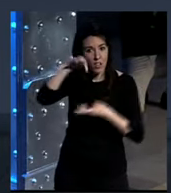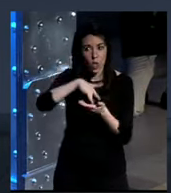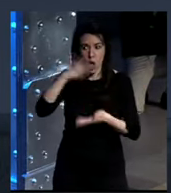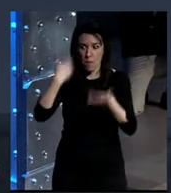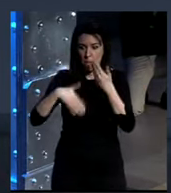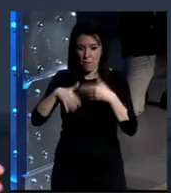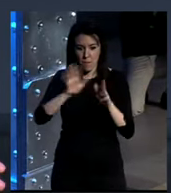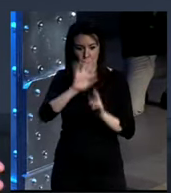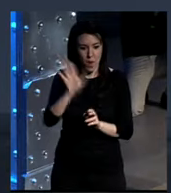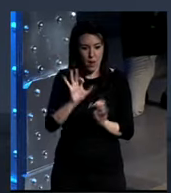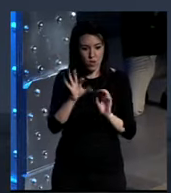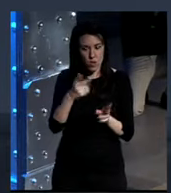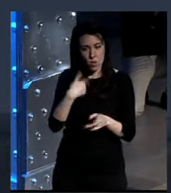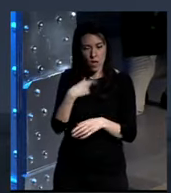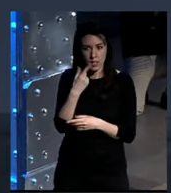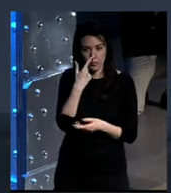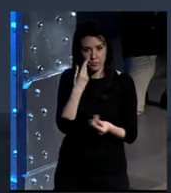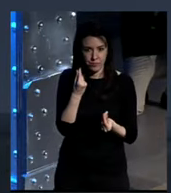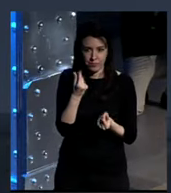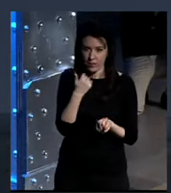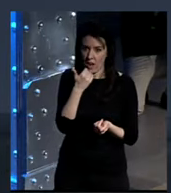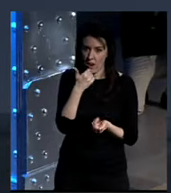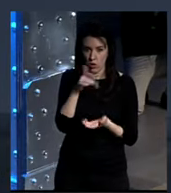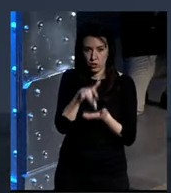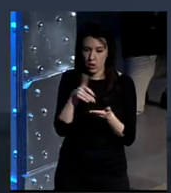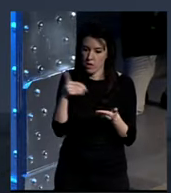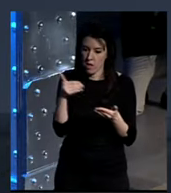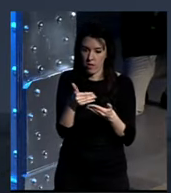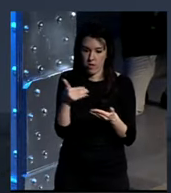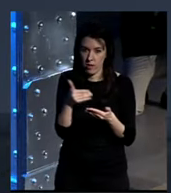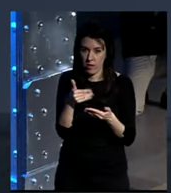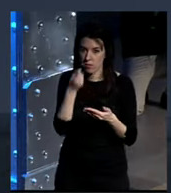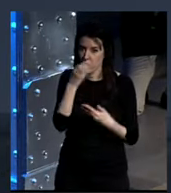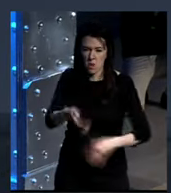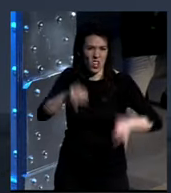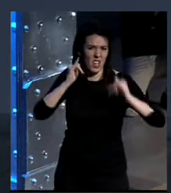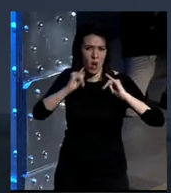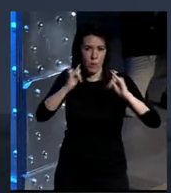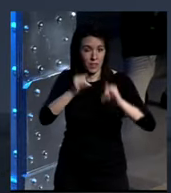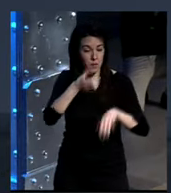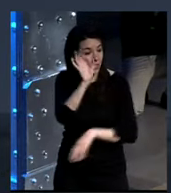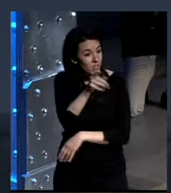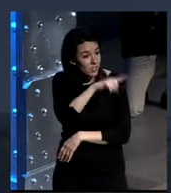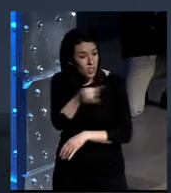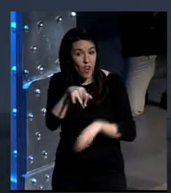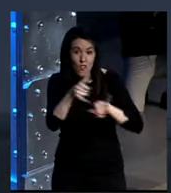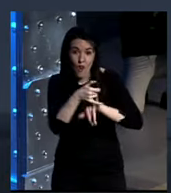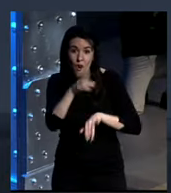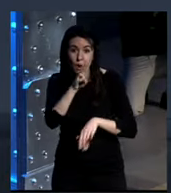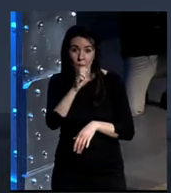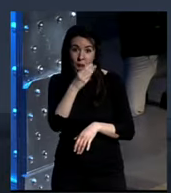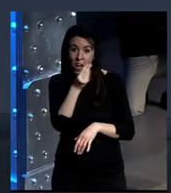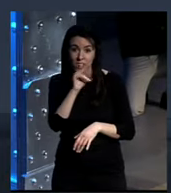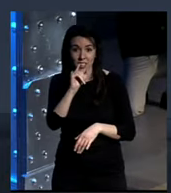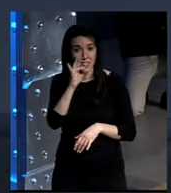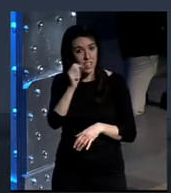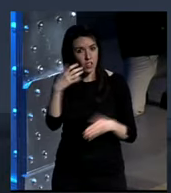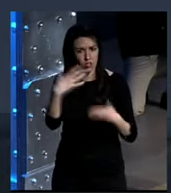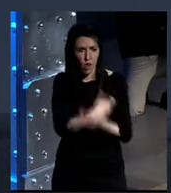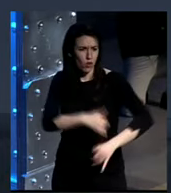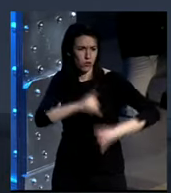en el sentimiento que le iba a ocurrir algo, y dijimos que lo pase bien, ¿verdad, Paquita? Lo pasamos magníficamente bien todos ahí.